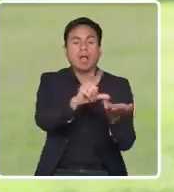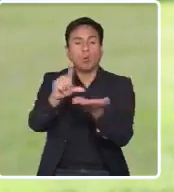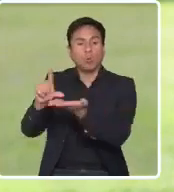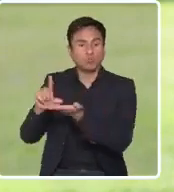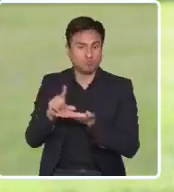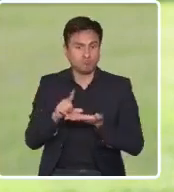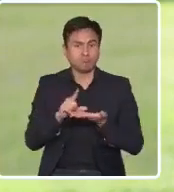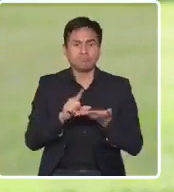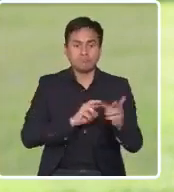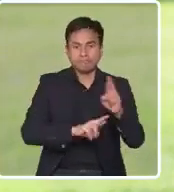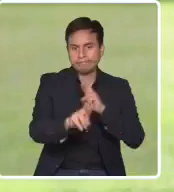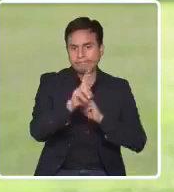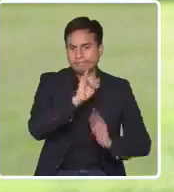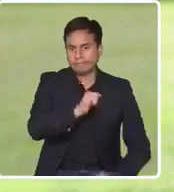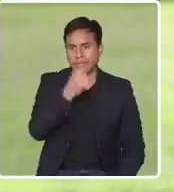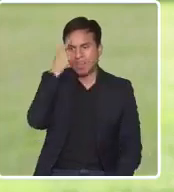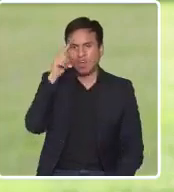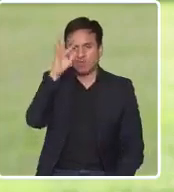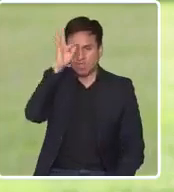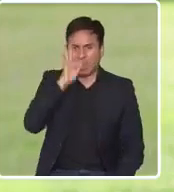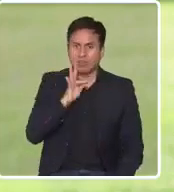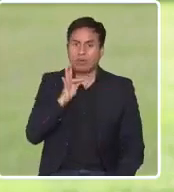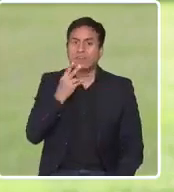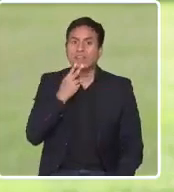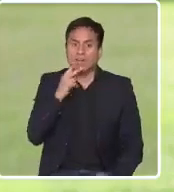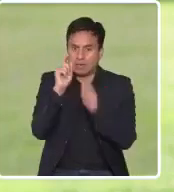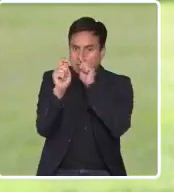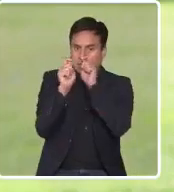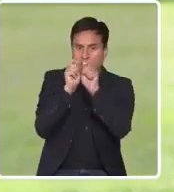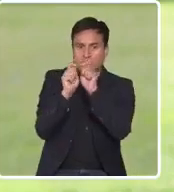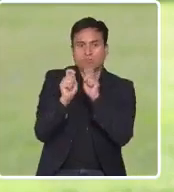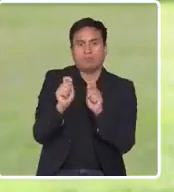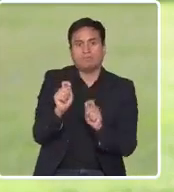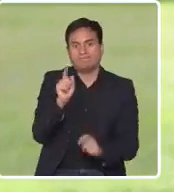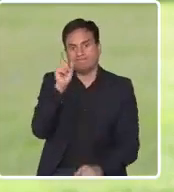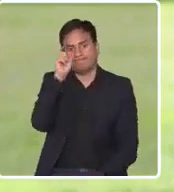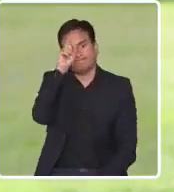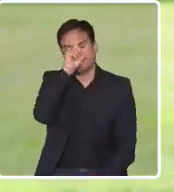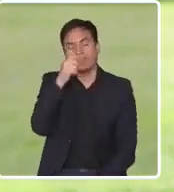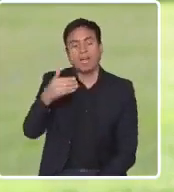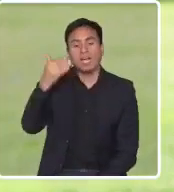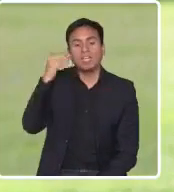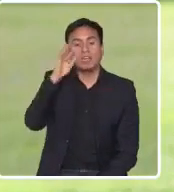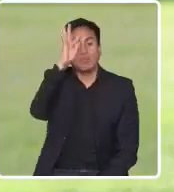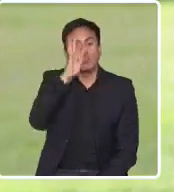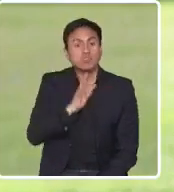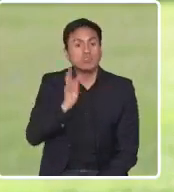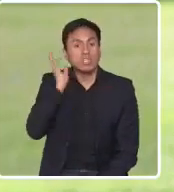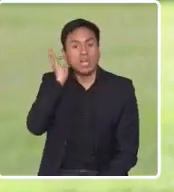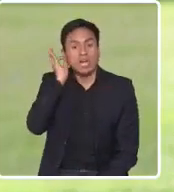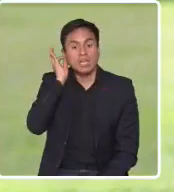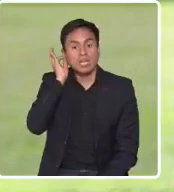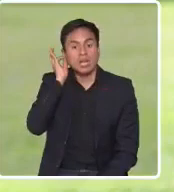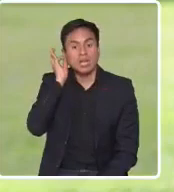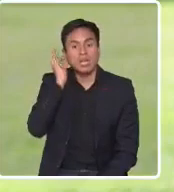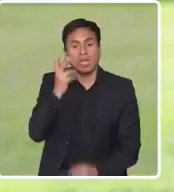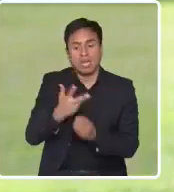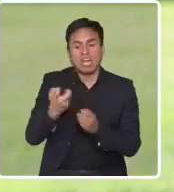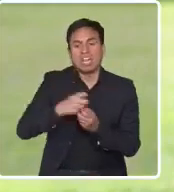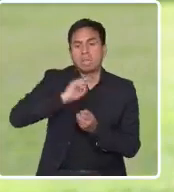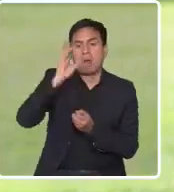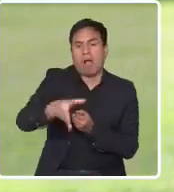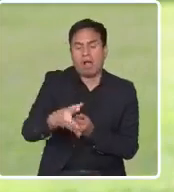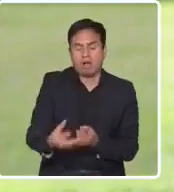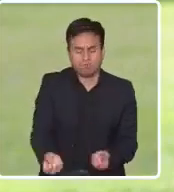lugares tenemos resultados, pero los funcionarios corren muchos riesgos. El otro día a una funcionaria le lanzaron una